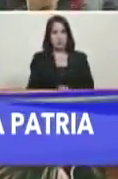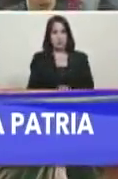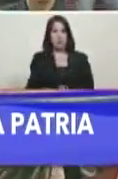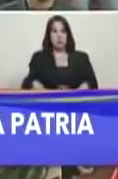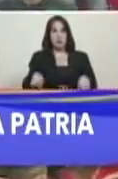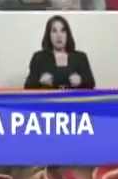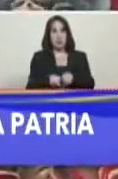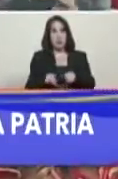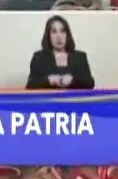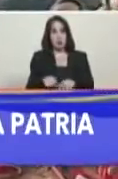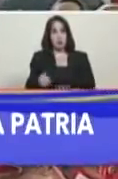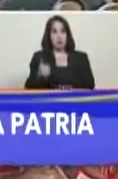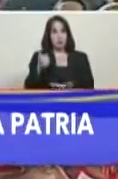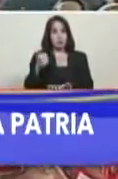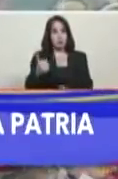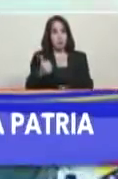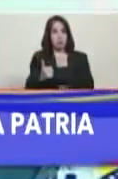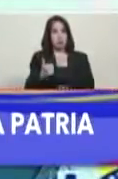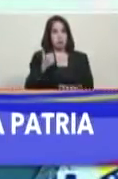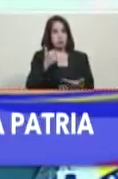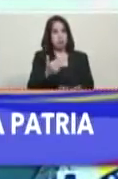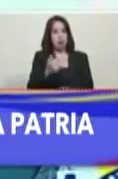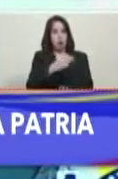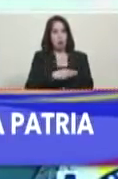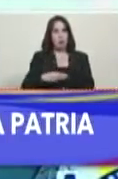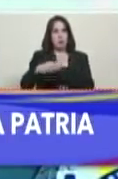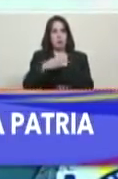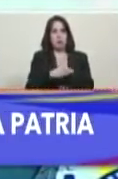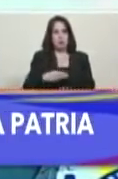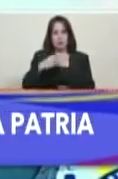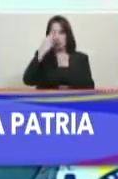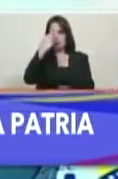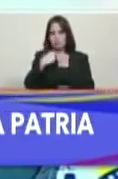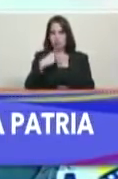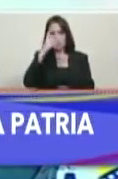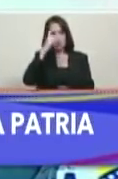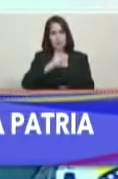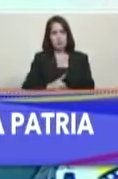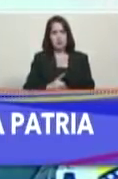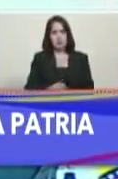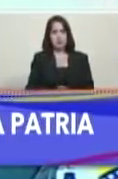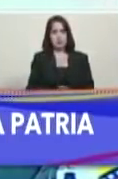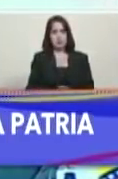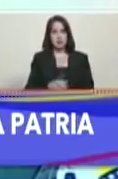Igualmente el bono de la misión José Gregorio Hernández, que beneficia a